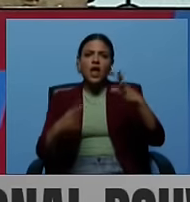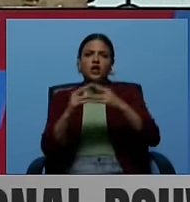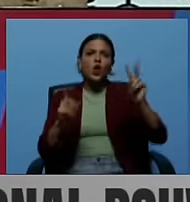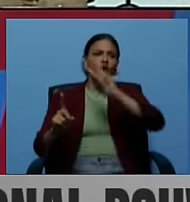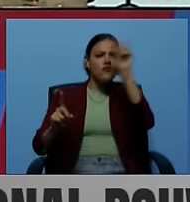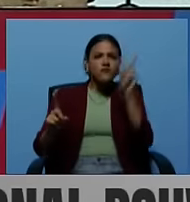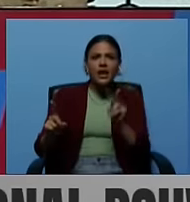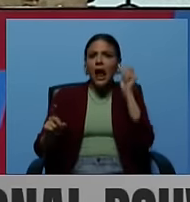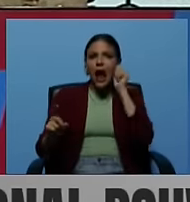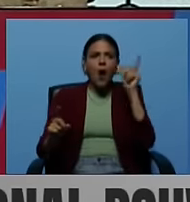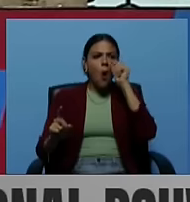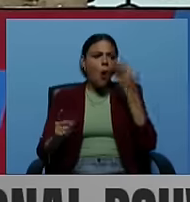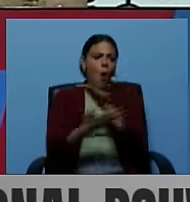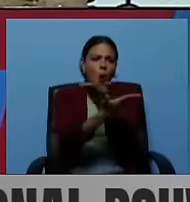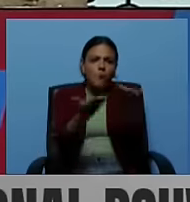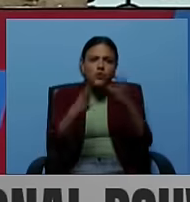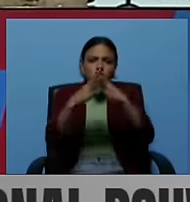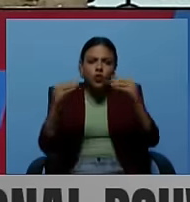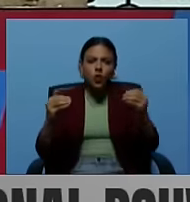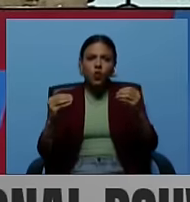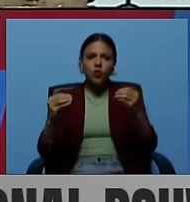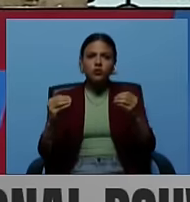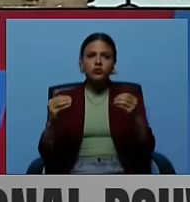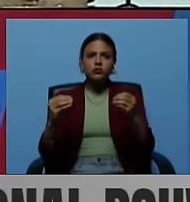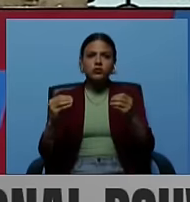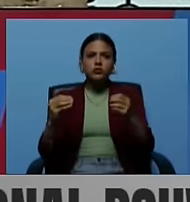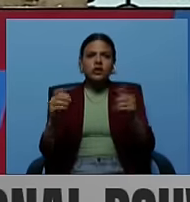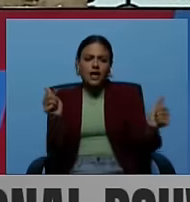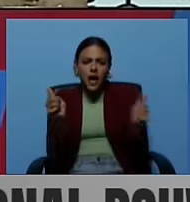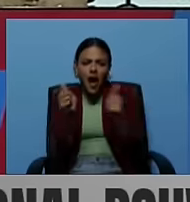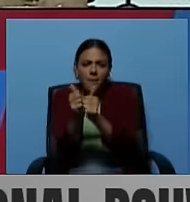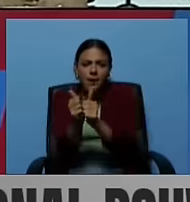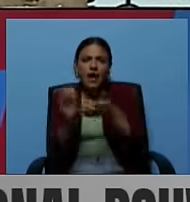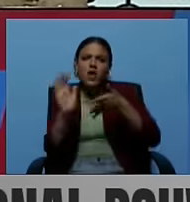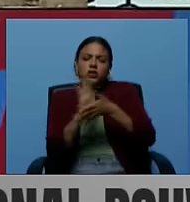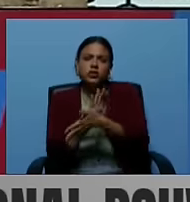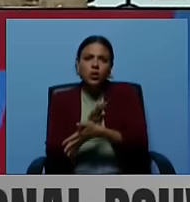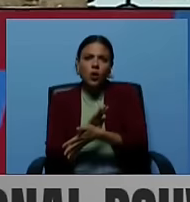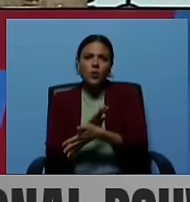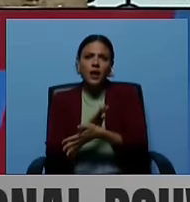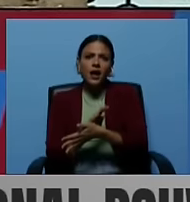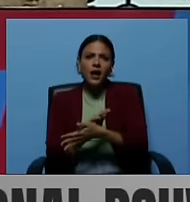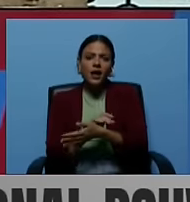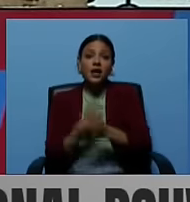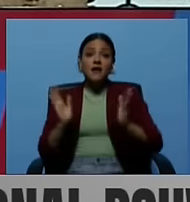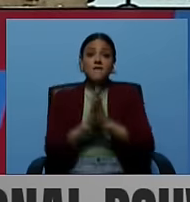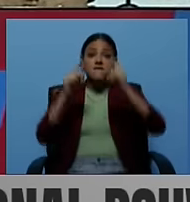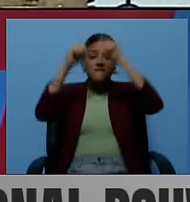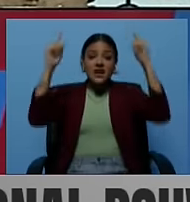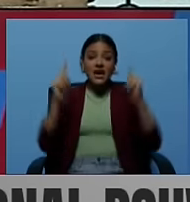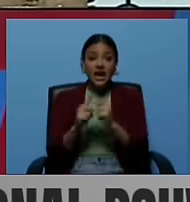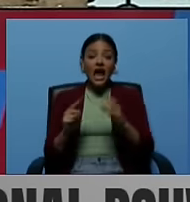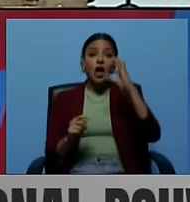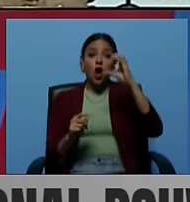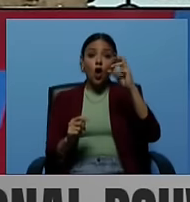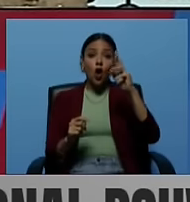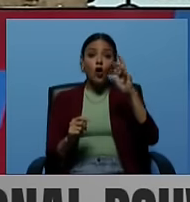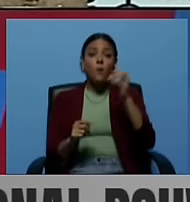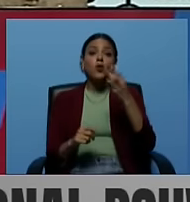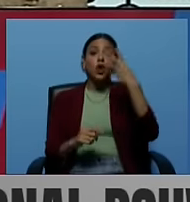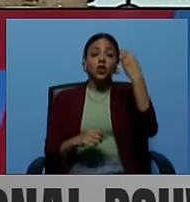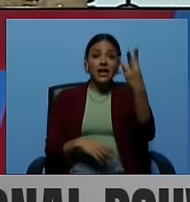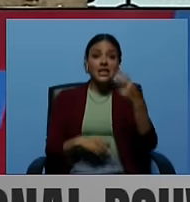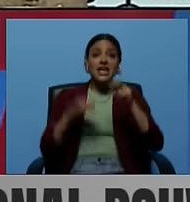venezolanos y a las venezolanas que son apegados a la Virgen de Coromoto,